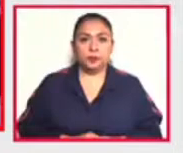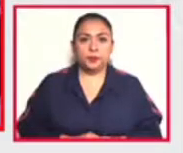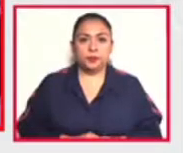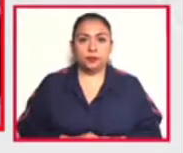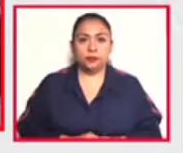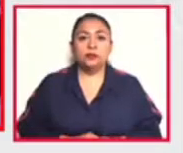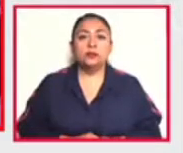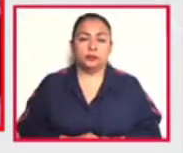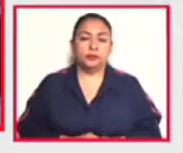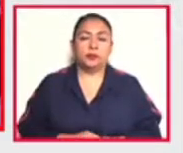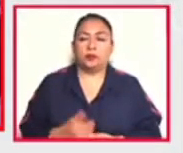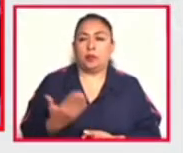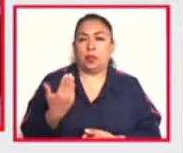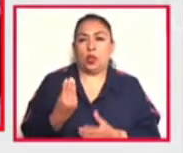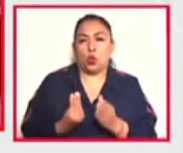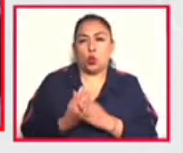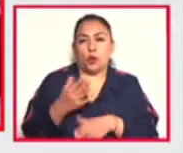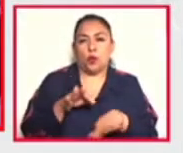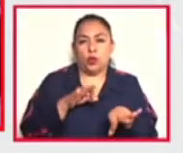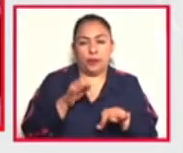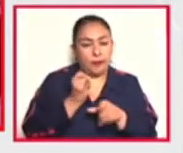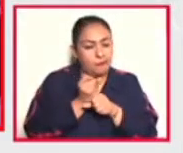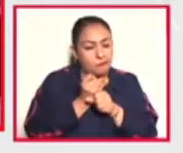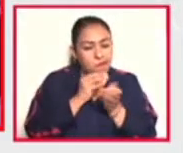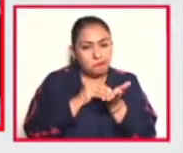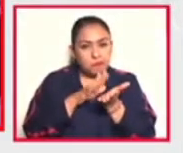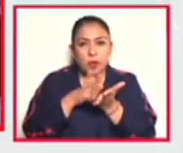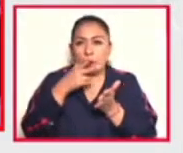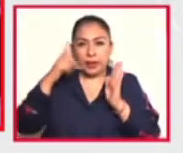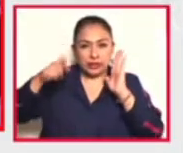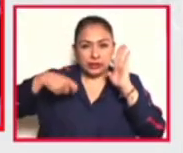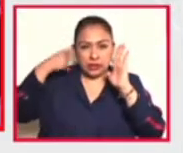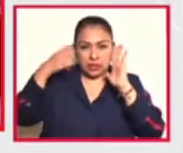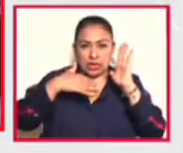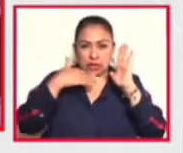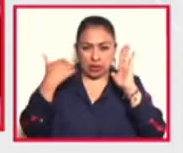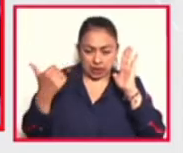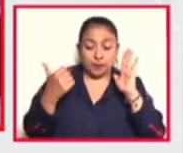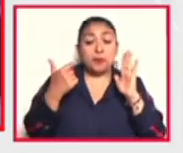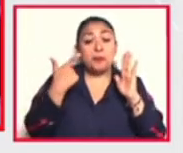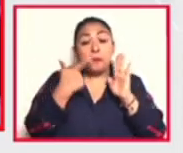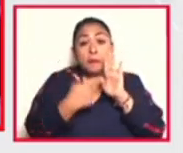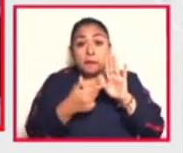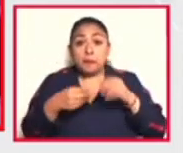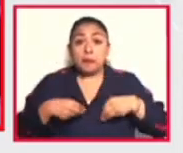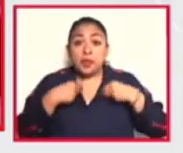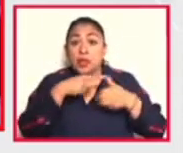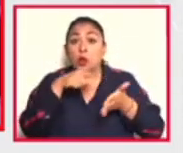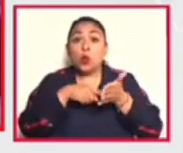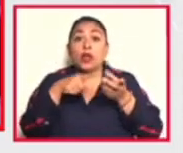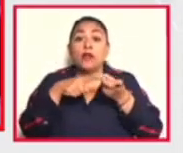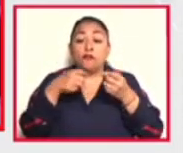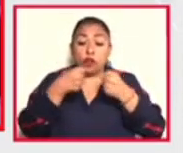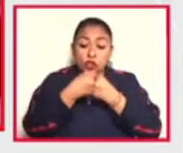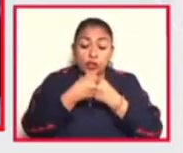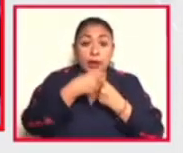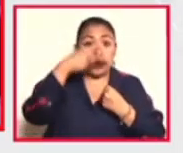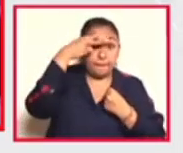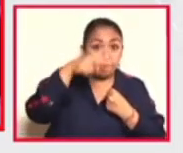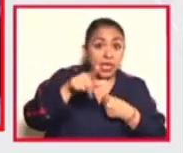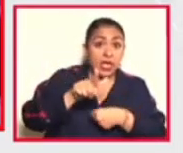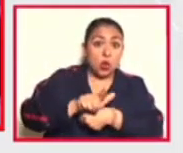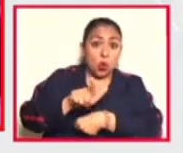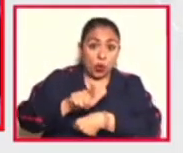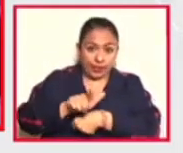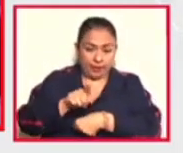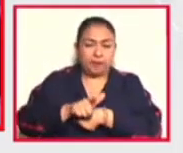En su más reciente trabajo documental, el cineasta alemán Osan Mermer retrata la vida en la frontera entre México y Guatemala. Los invito a